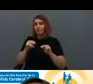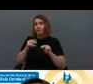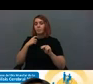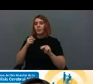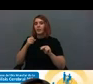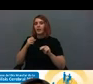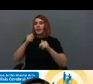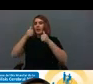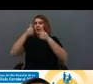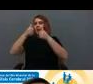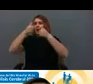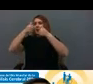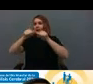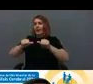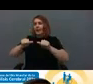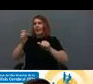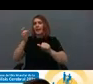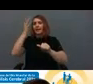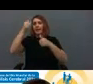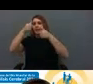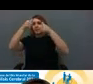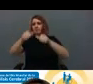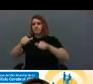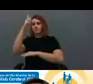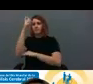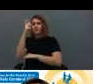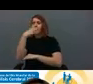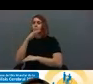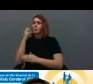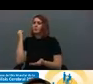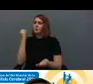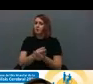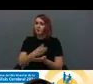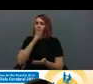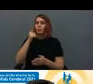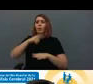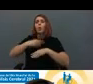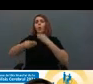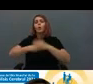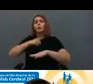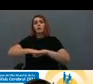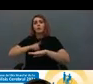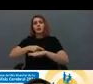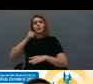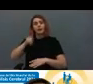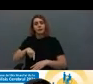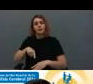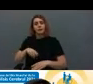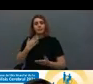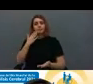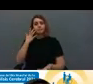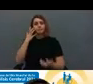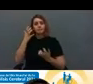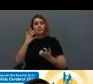estereotipos. Se pueden desafiar los estereotipos porque la desigualdad en el uso de los tiempos también se pone de manera manifiesta en esa falta